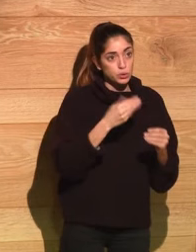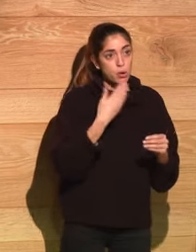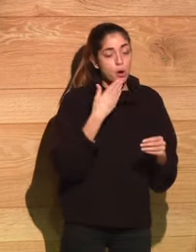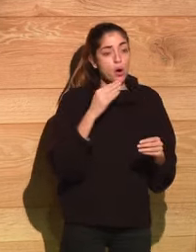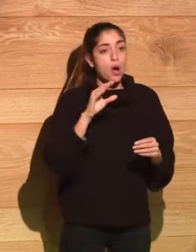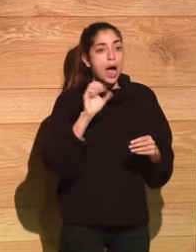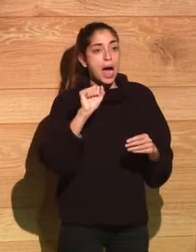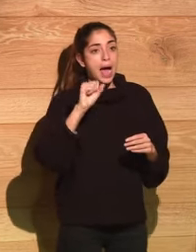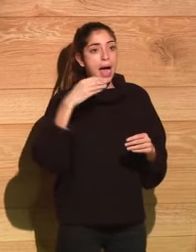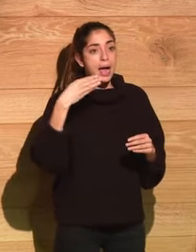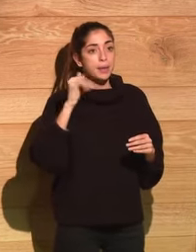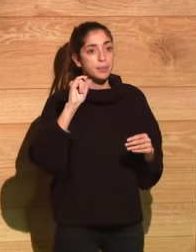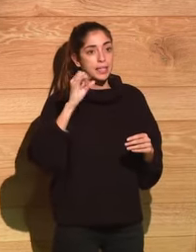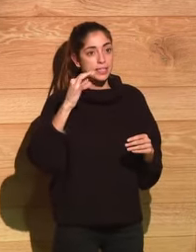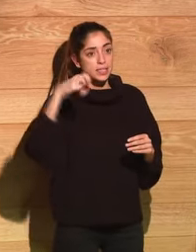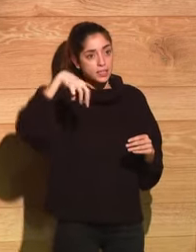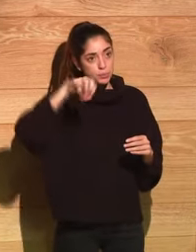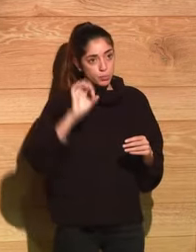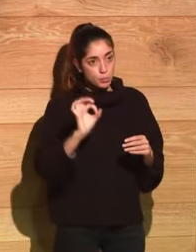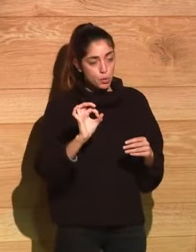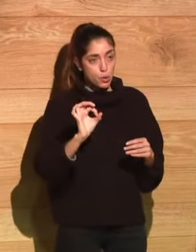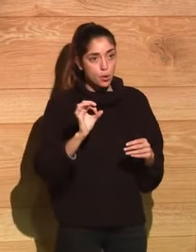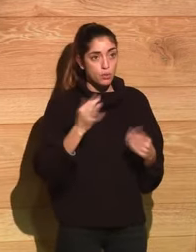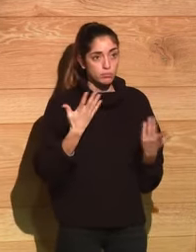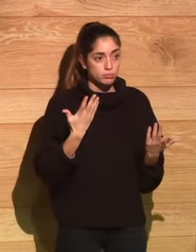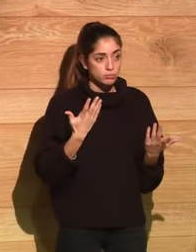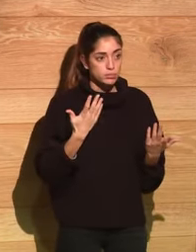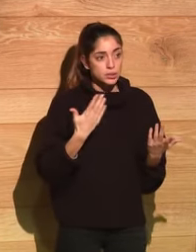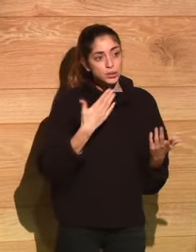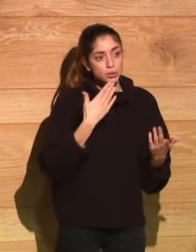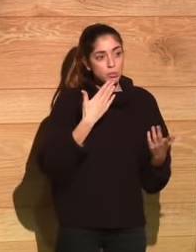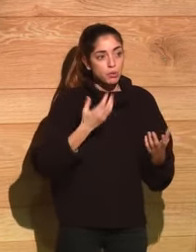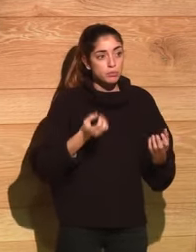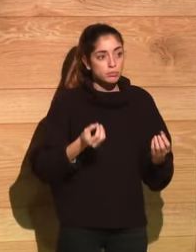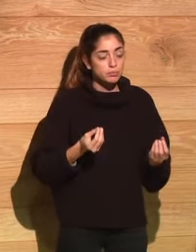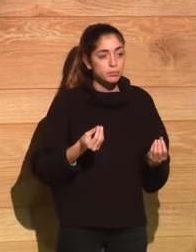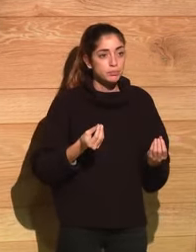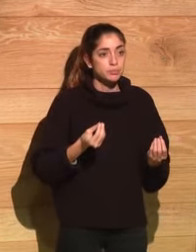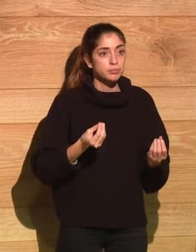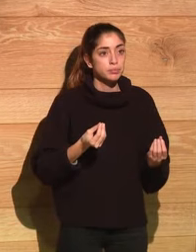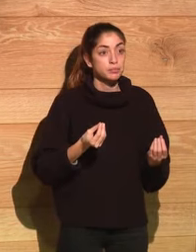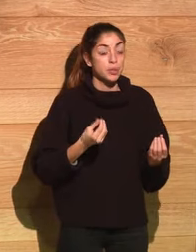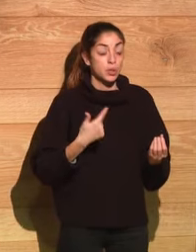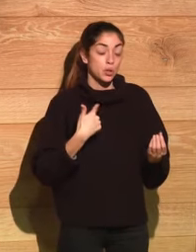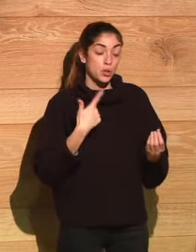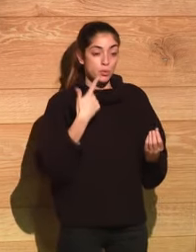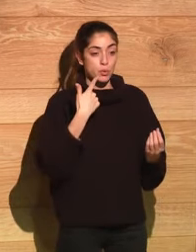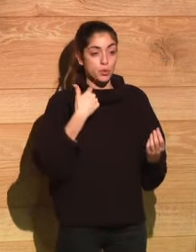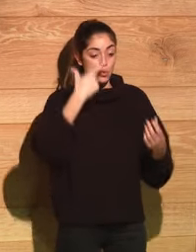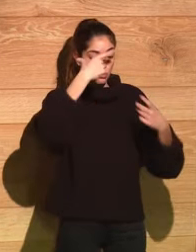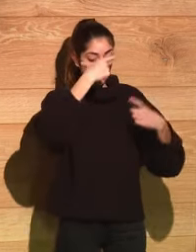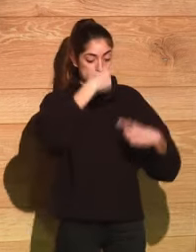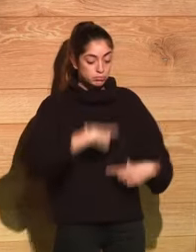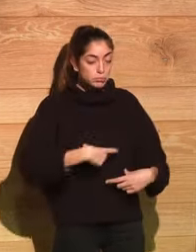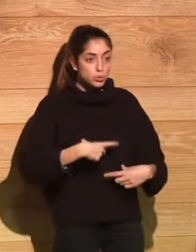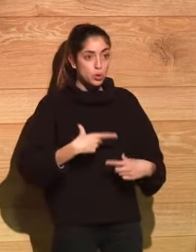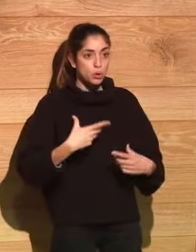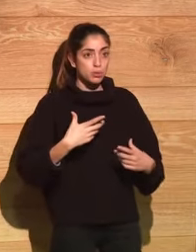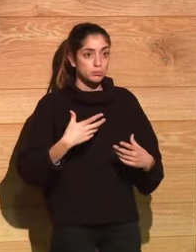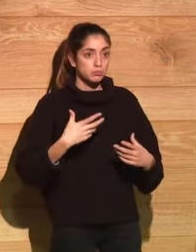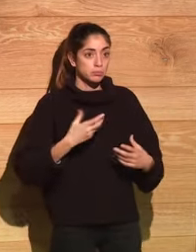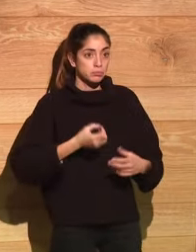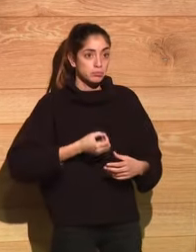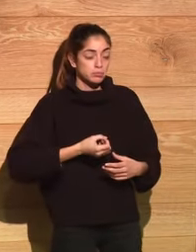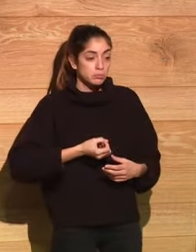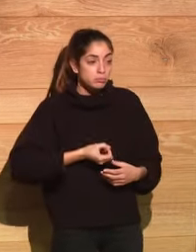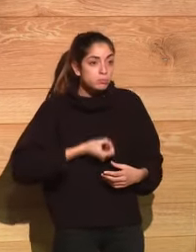Es el irse... El abismo producido por una especie de hipertrofia del yo, ¿no? Por un yo desbocado, un yo que sale